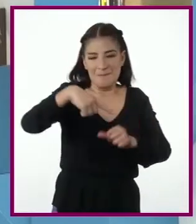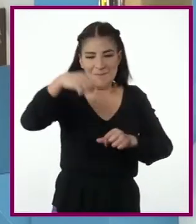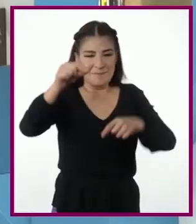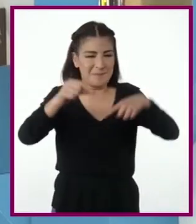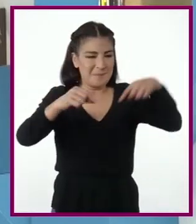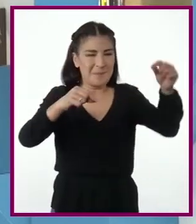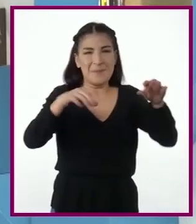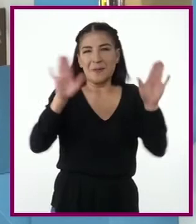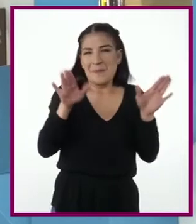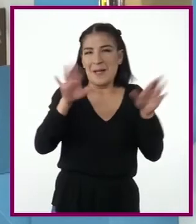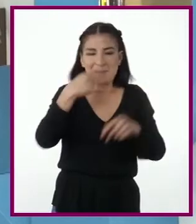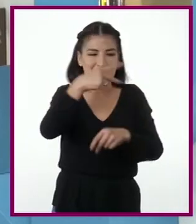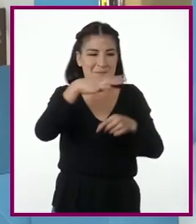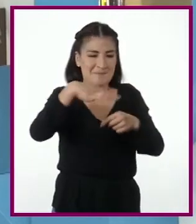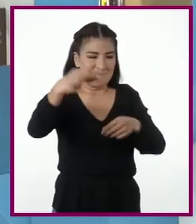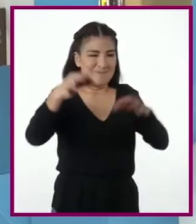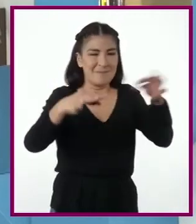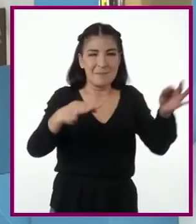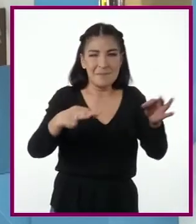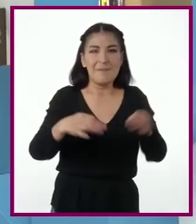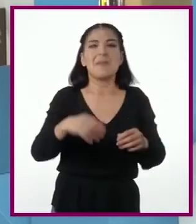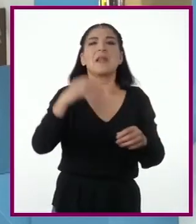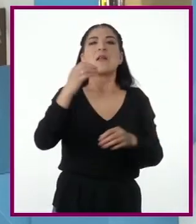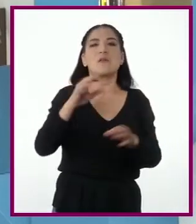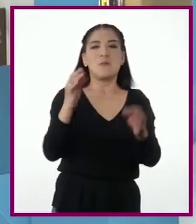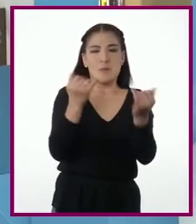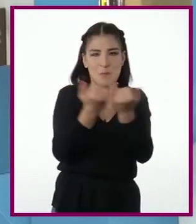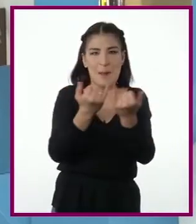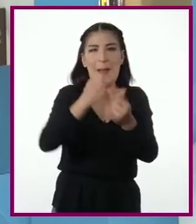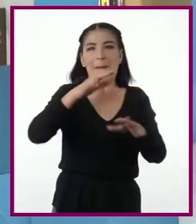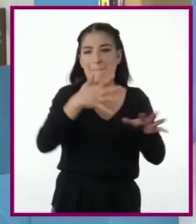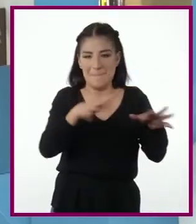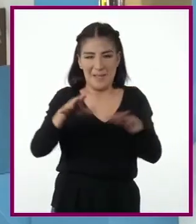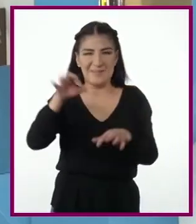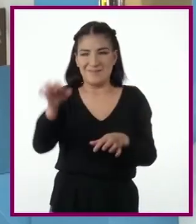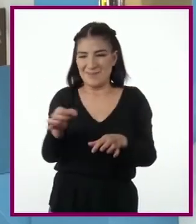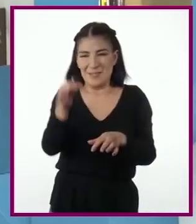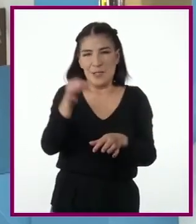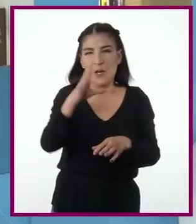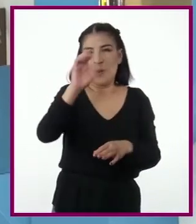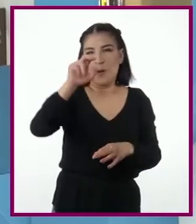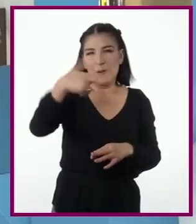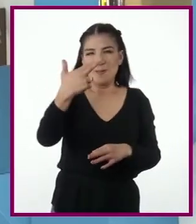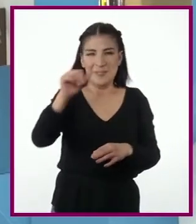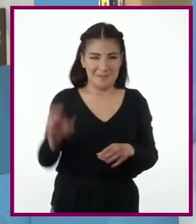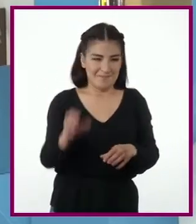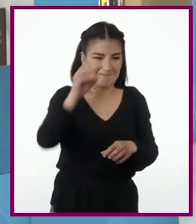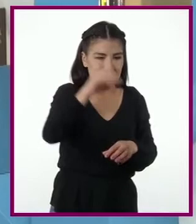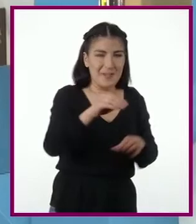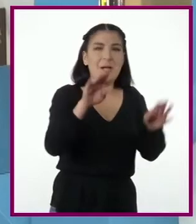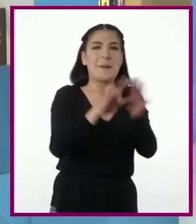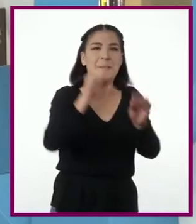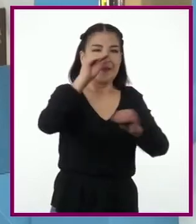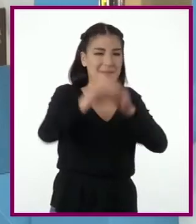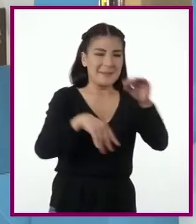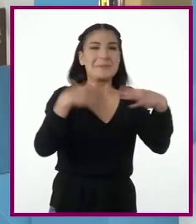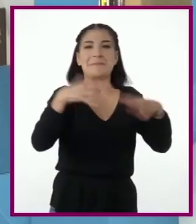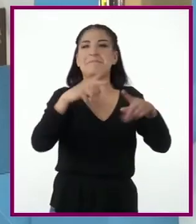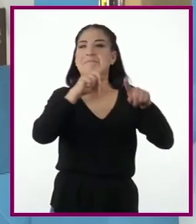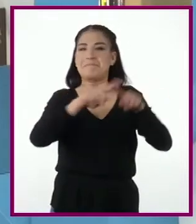prendas finas de algodón, adornos de concha, además de cerámica de lujo de las más variadas